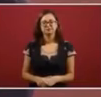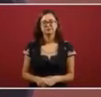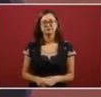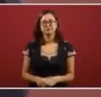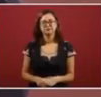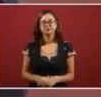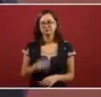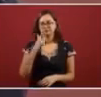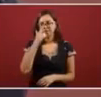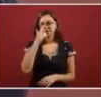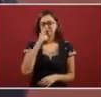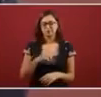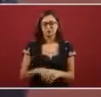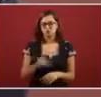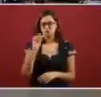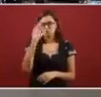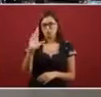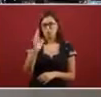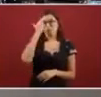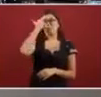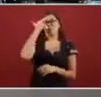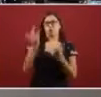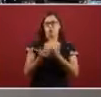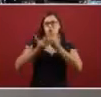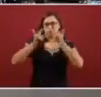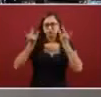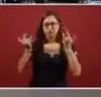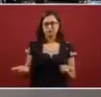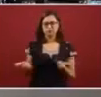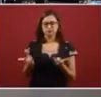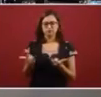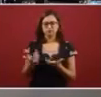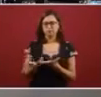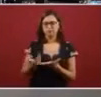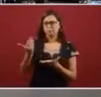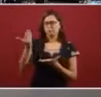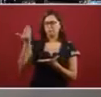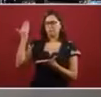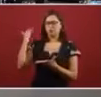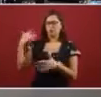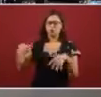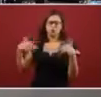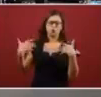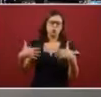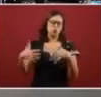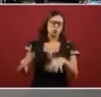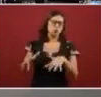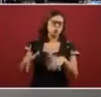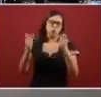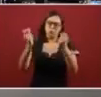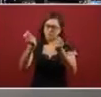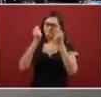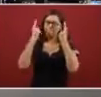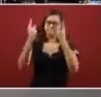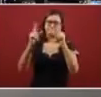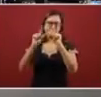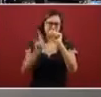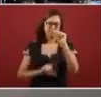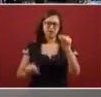no pensáramos en nuestro pasado glorioso, lo mejor que